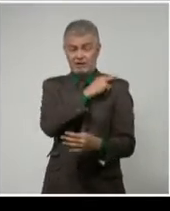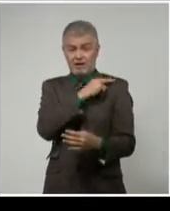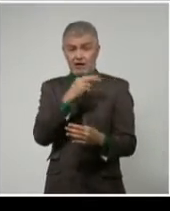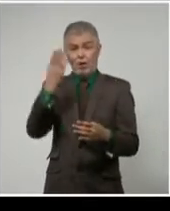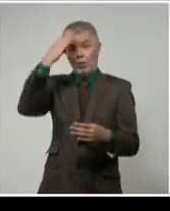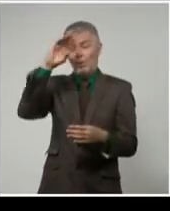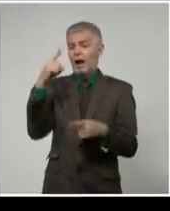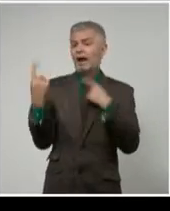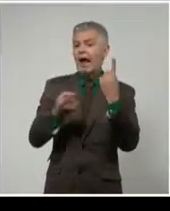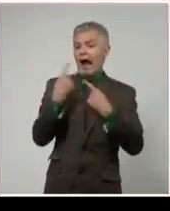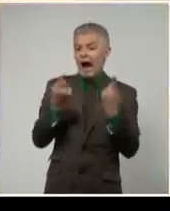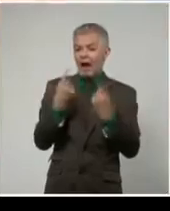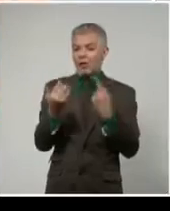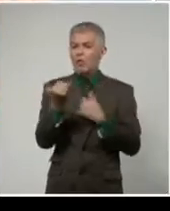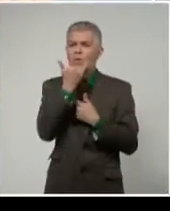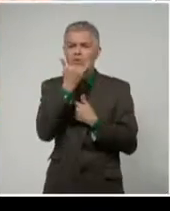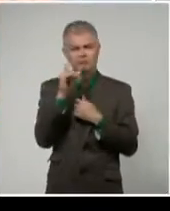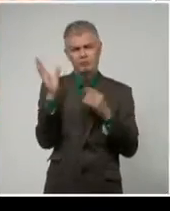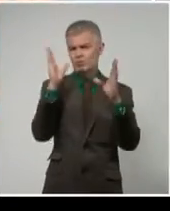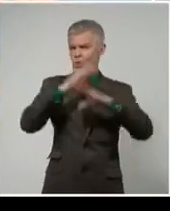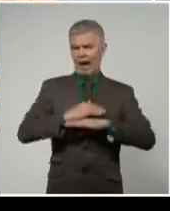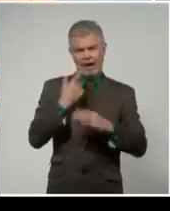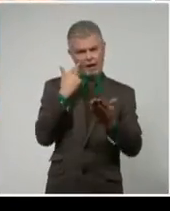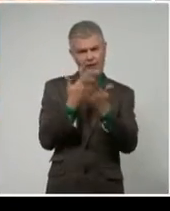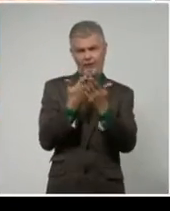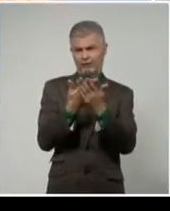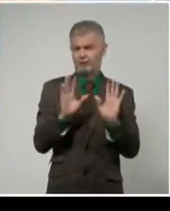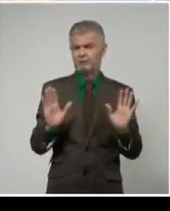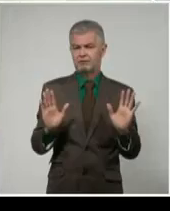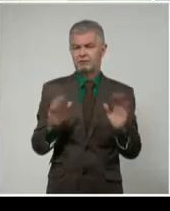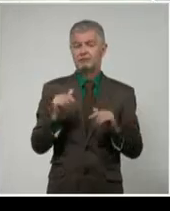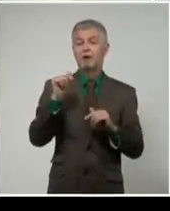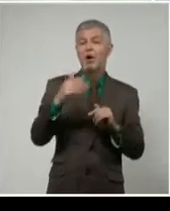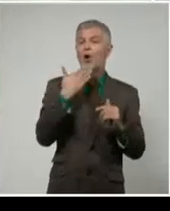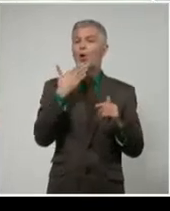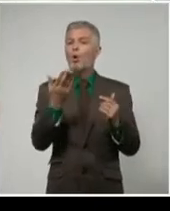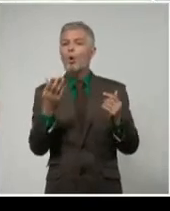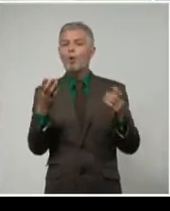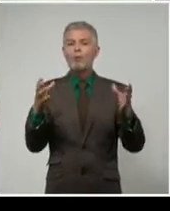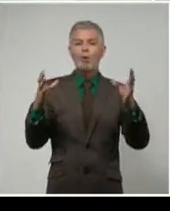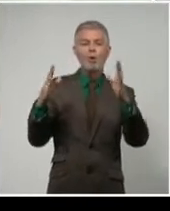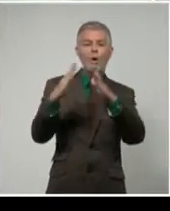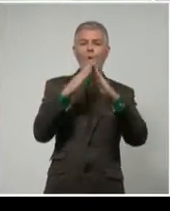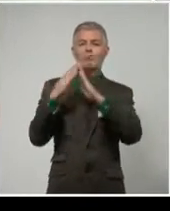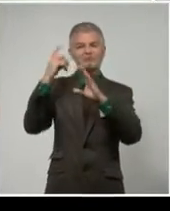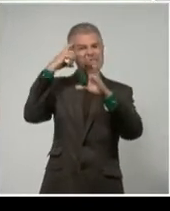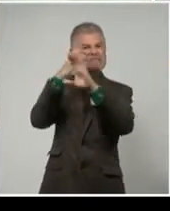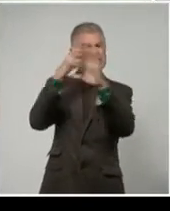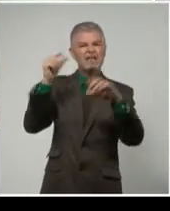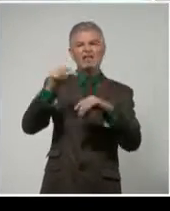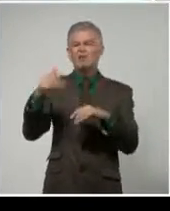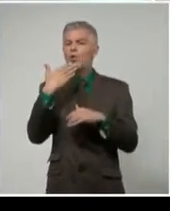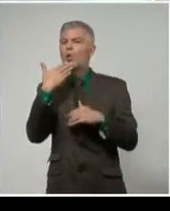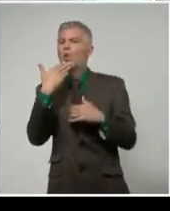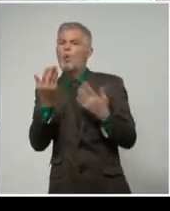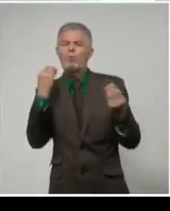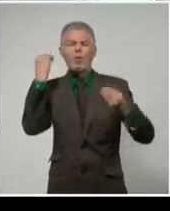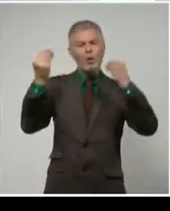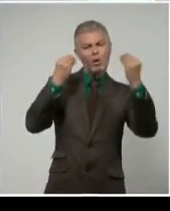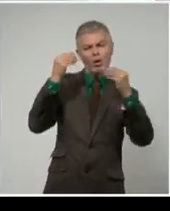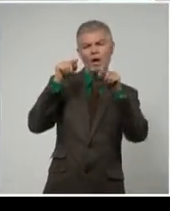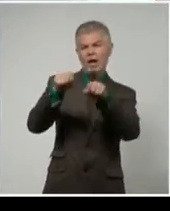otra persona. Pero, ¿cómo ha valorado la comunidad científica el discurso de los grandes medios de comunicación sobre este